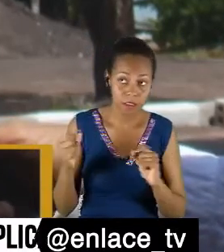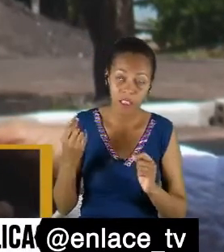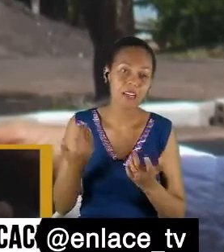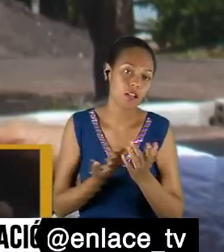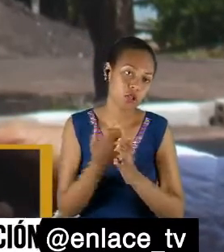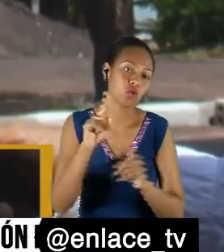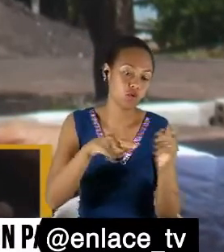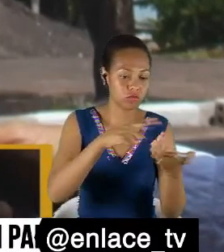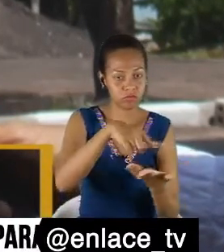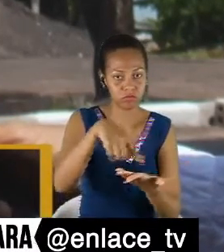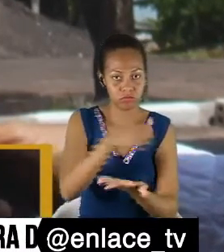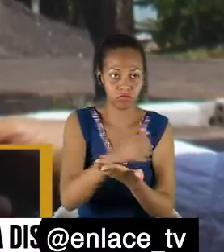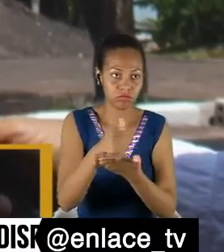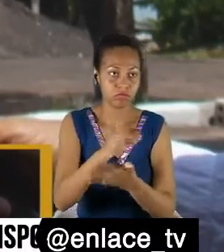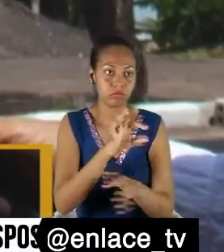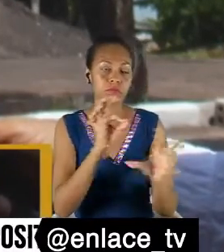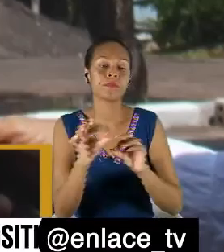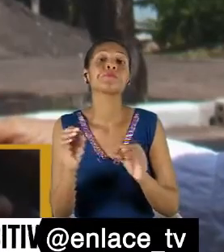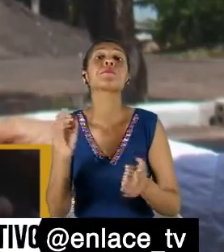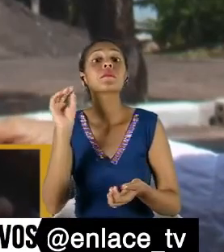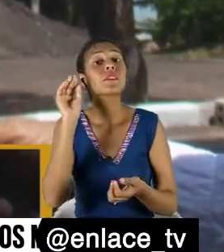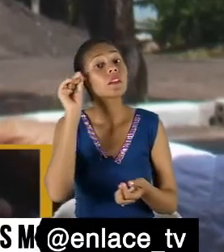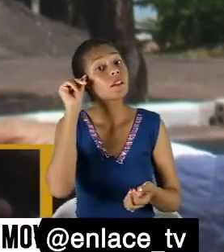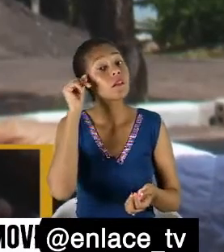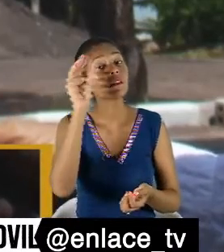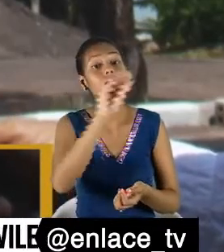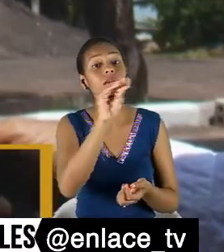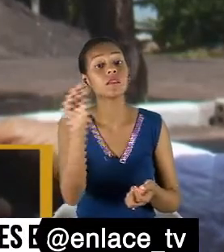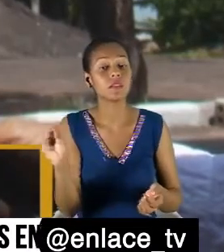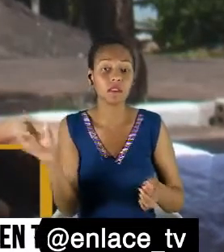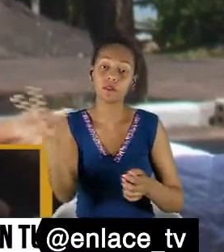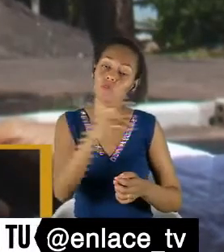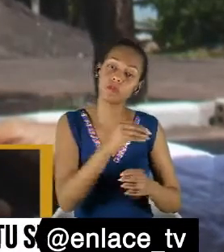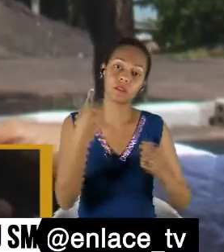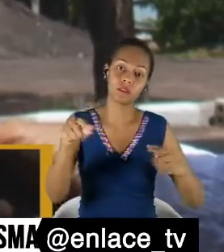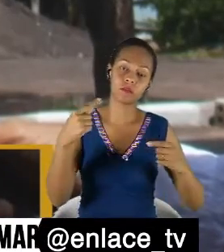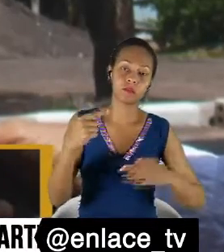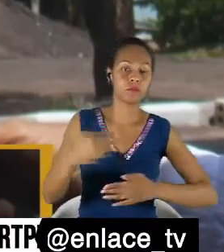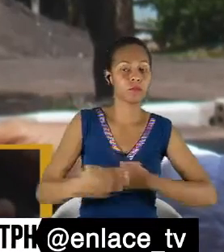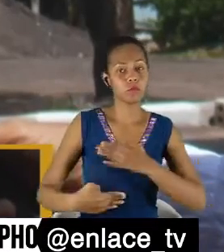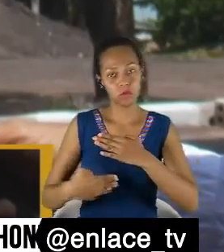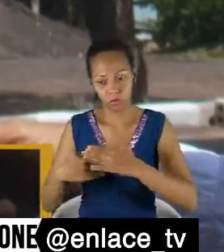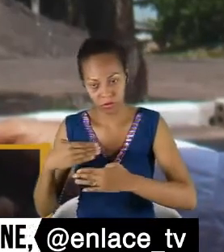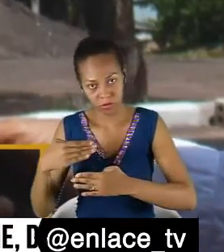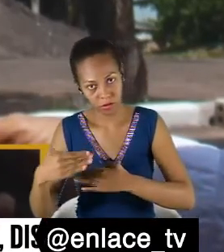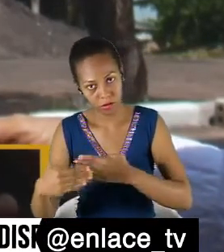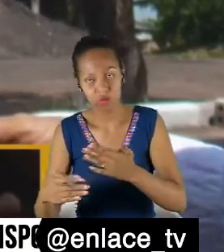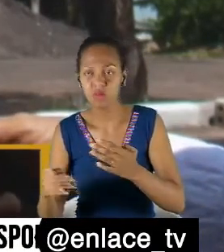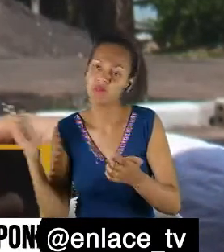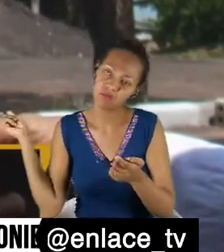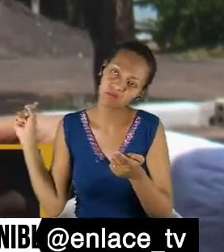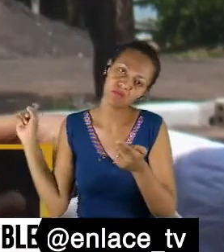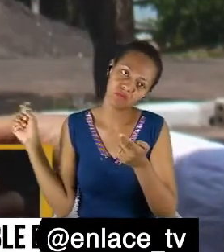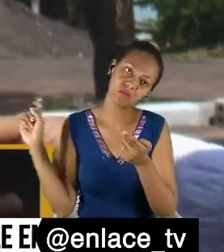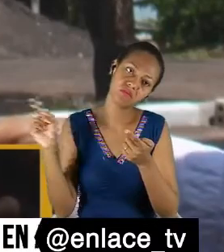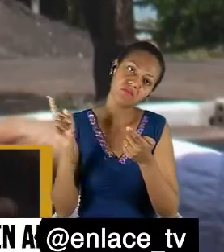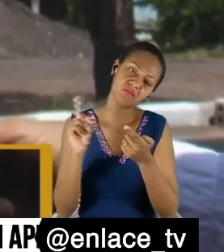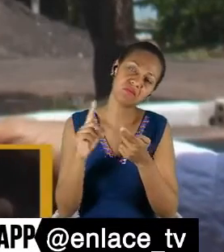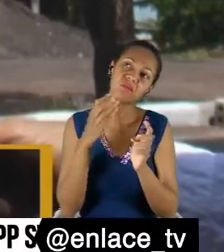quiero recordarle a las comunidades que es un proceso que se ha venido manejando desde hace tiempo, ya un año, dos